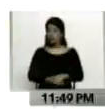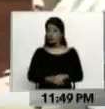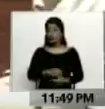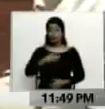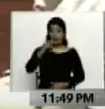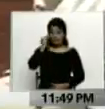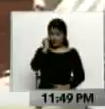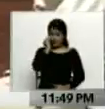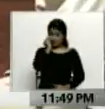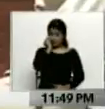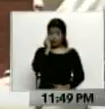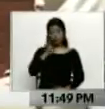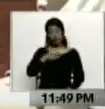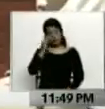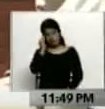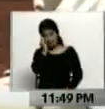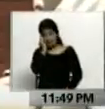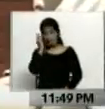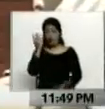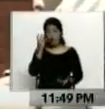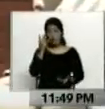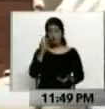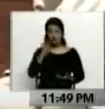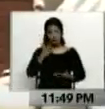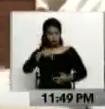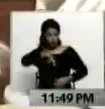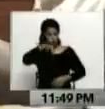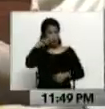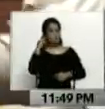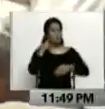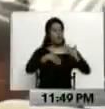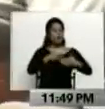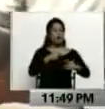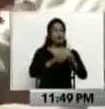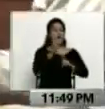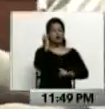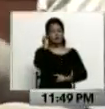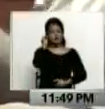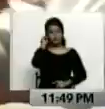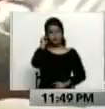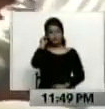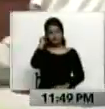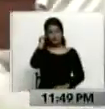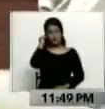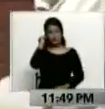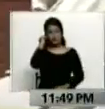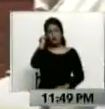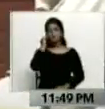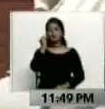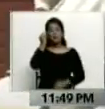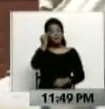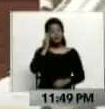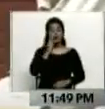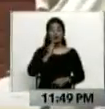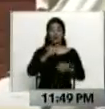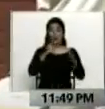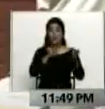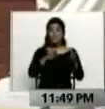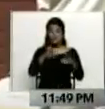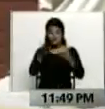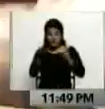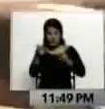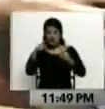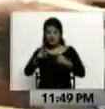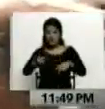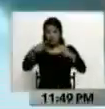articulación creo que las dinámicas uno cumple objetivos hay ciclos y yo creo que la mesa debe